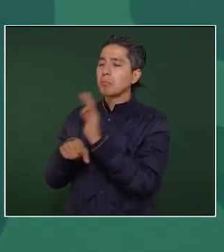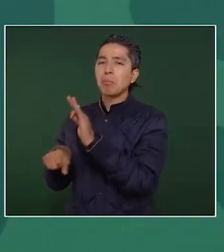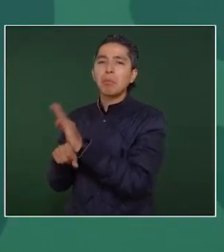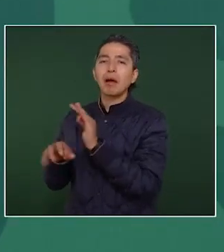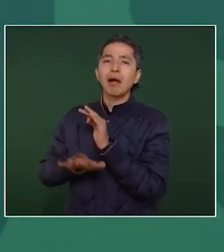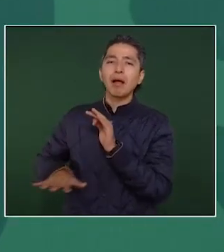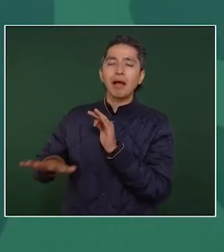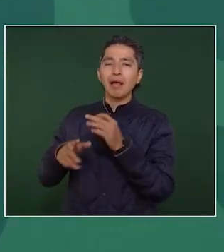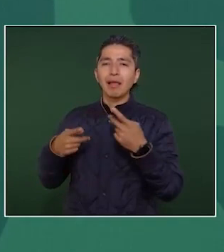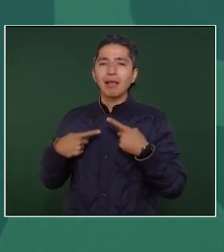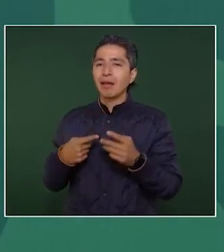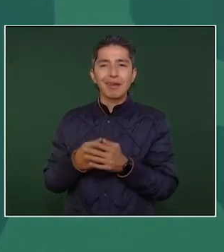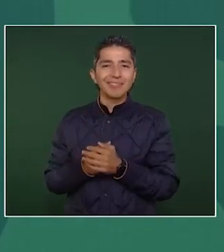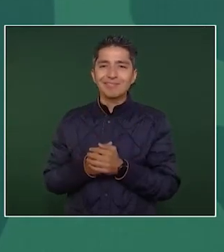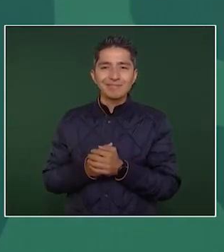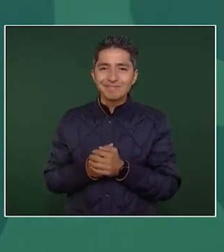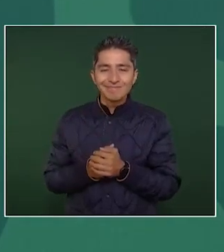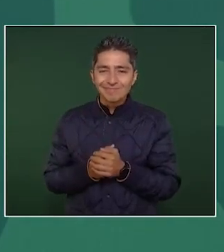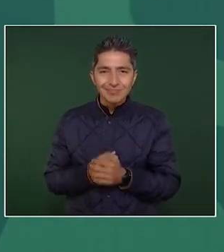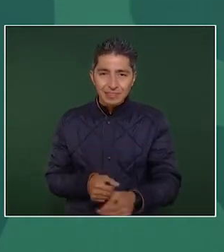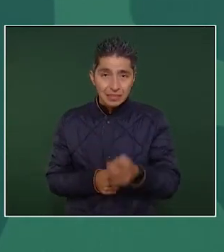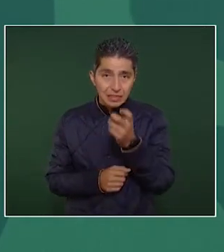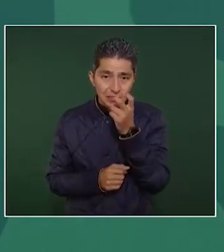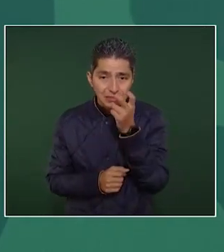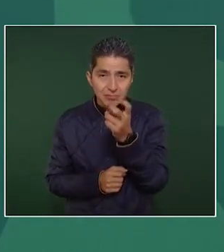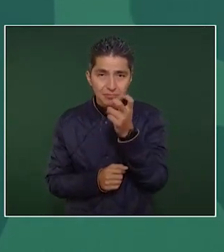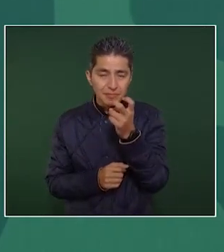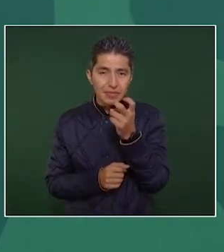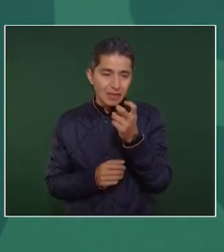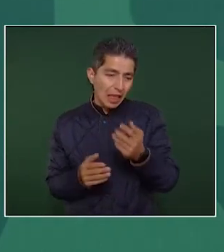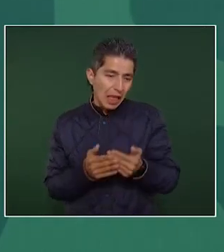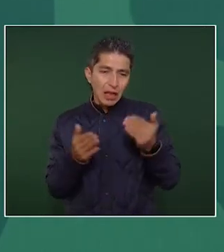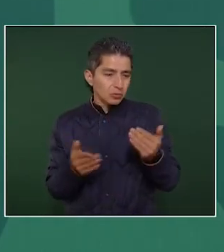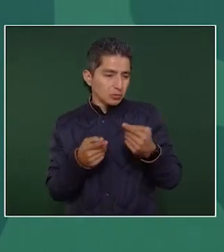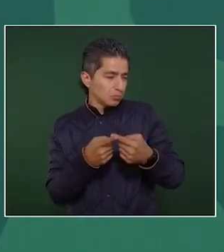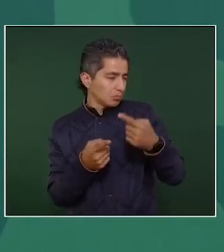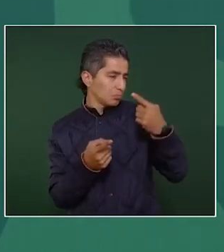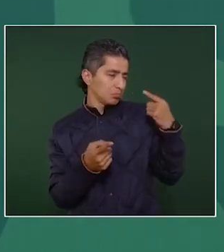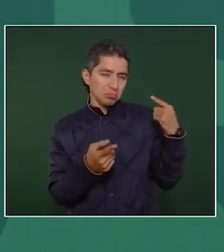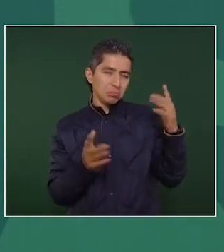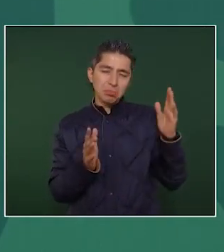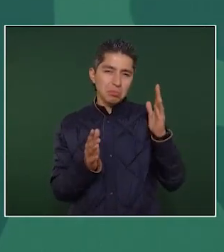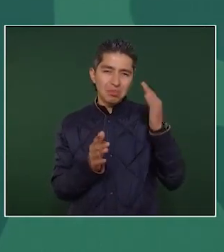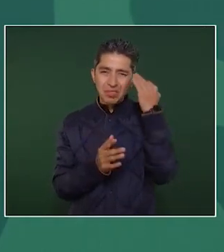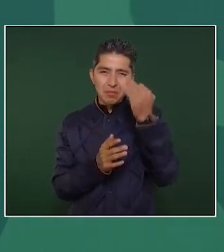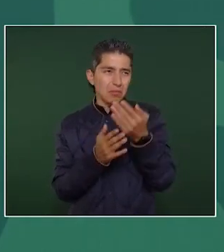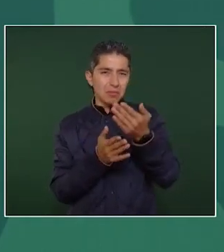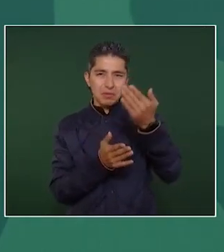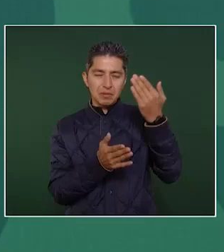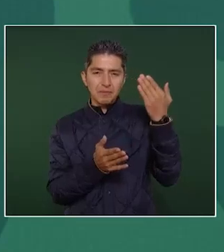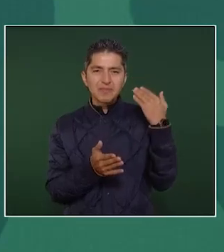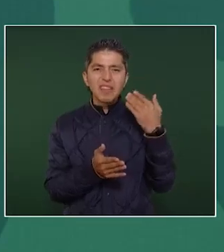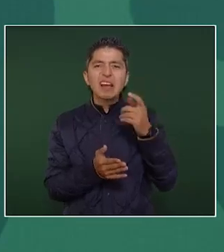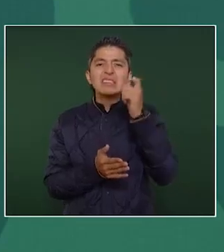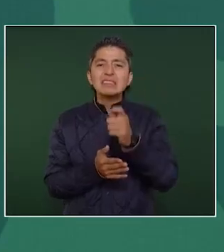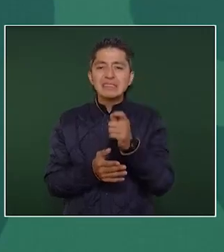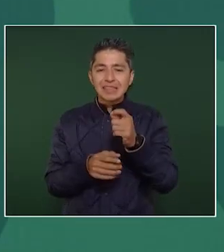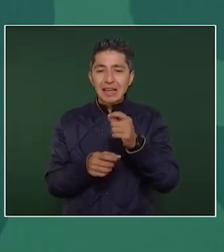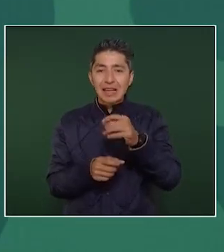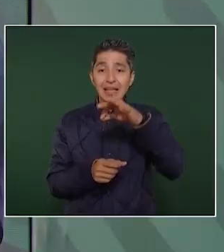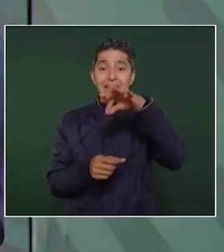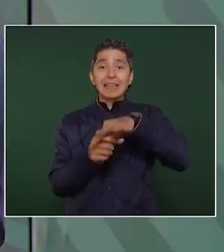La democracia, y eso en los últimos tiempos, se limitaba a las elecciones.